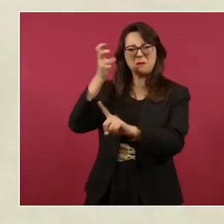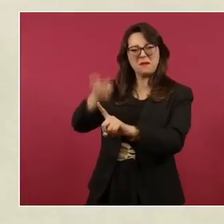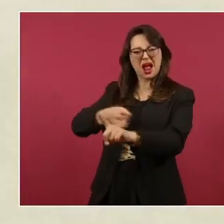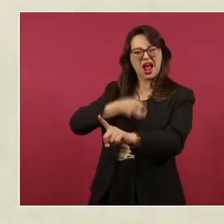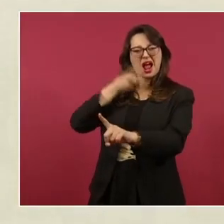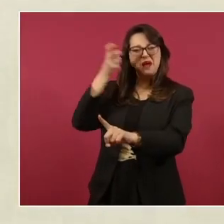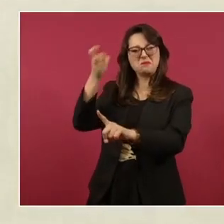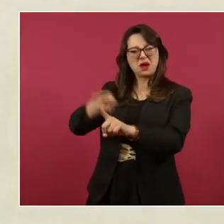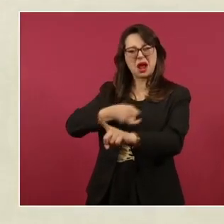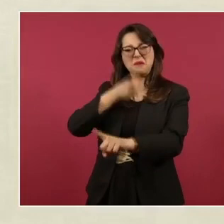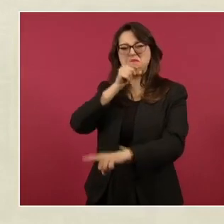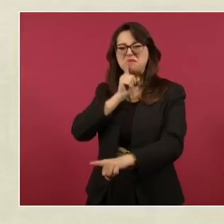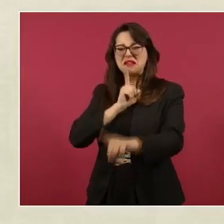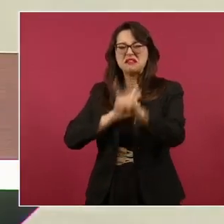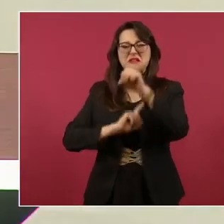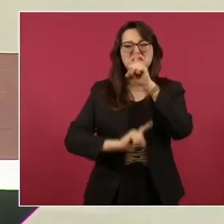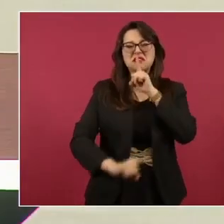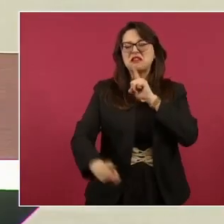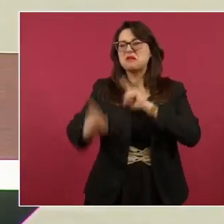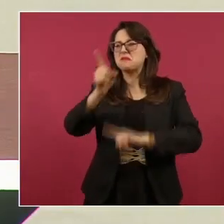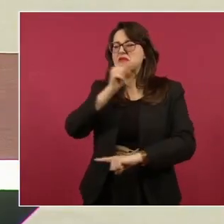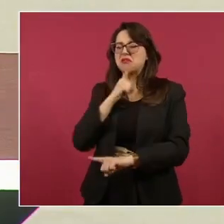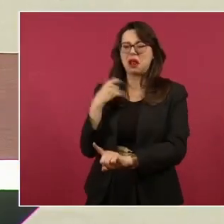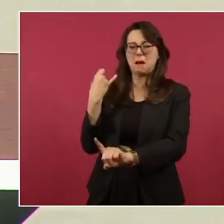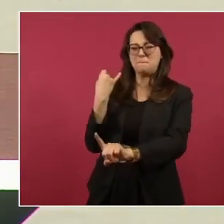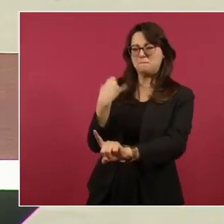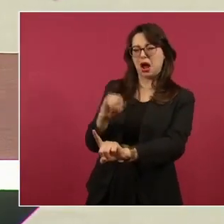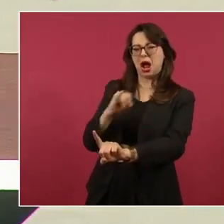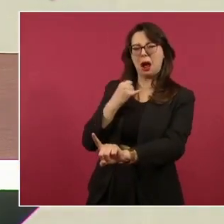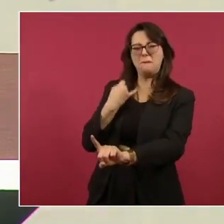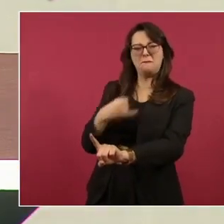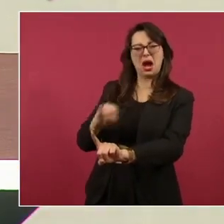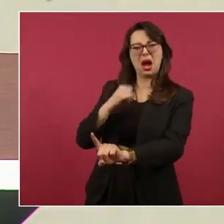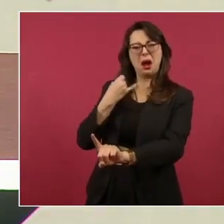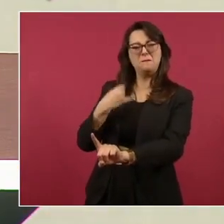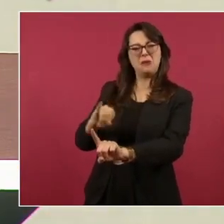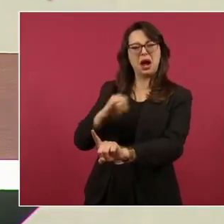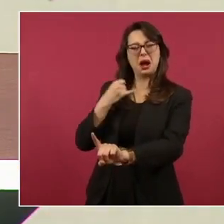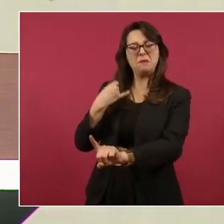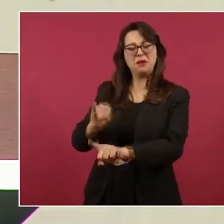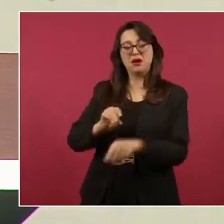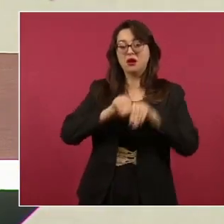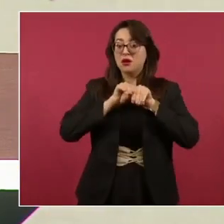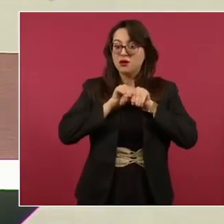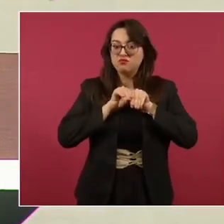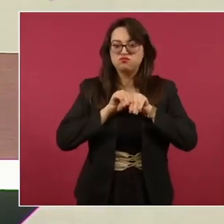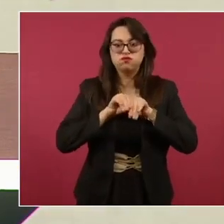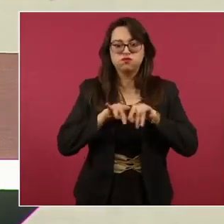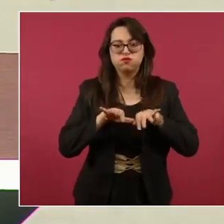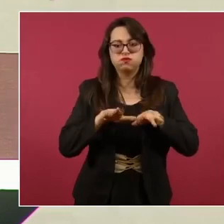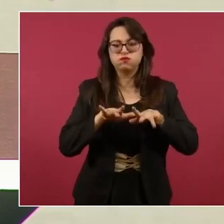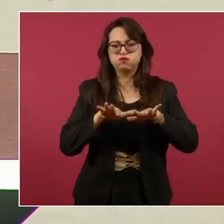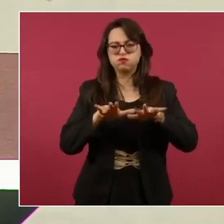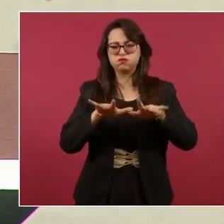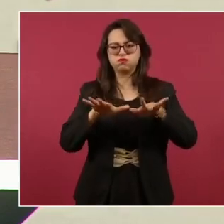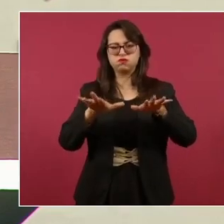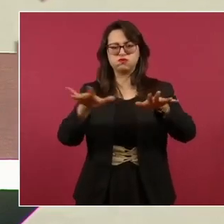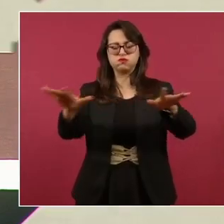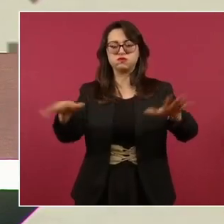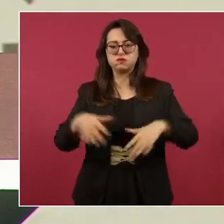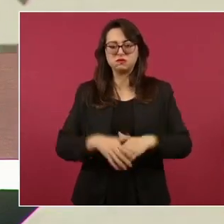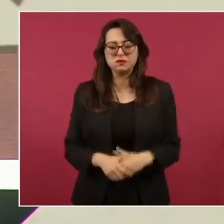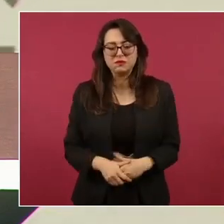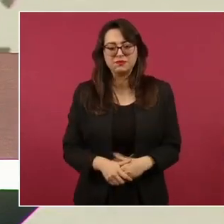consistente en ridiculizar al mandatario, al presidente Madero, en los